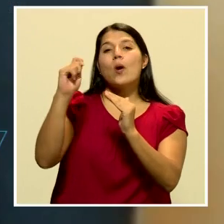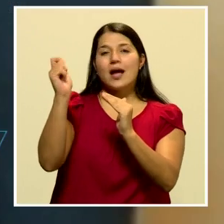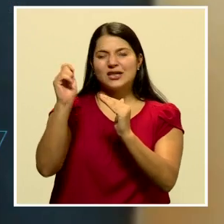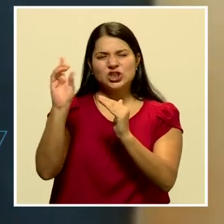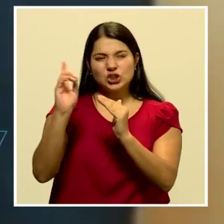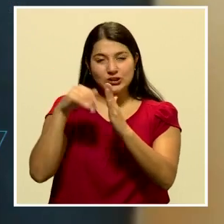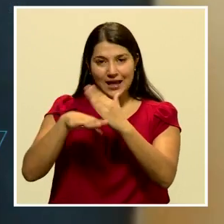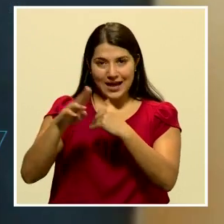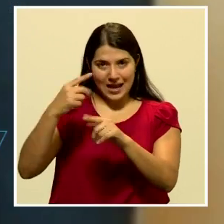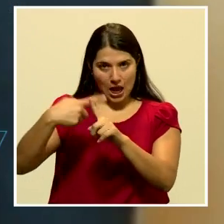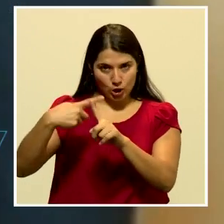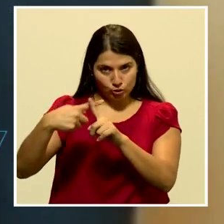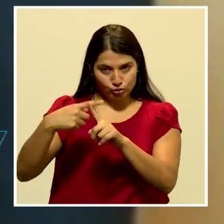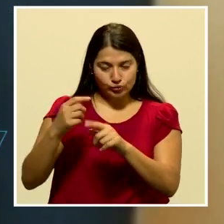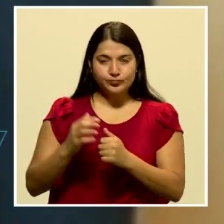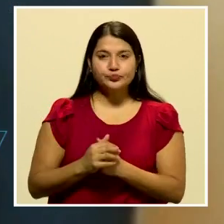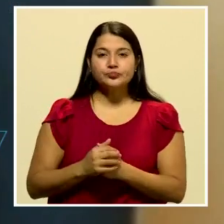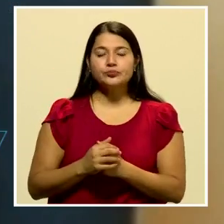Cruz. Y